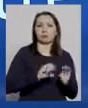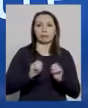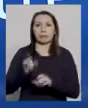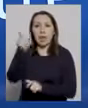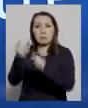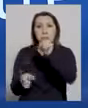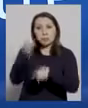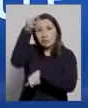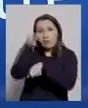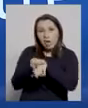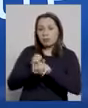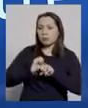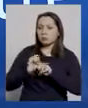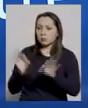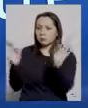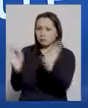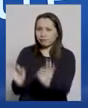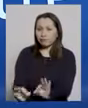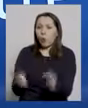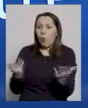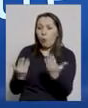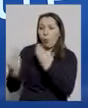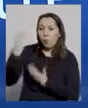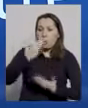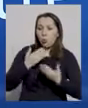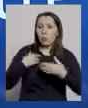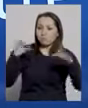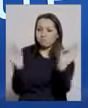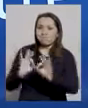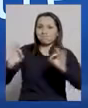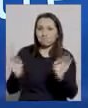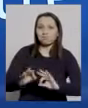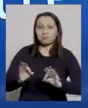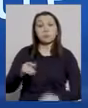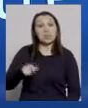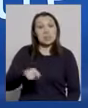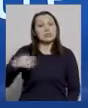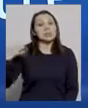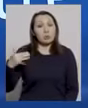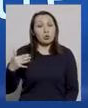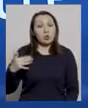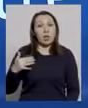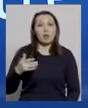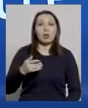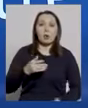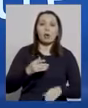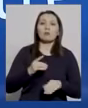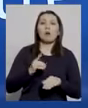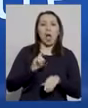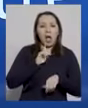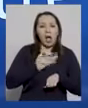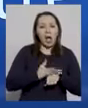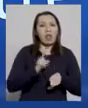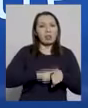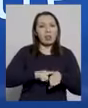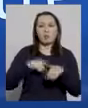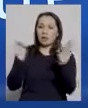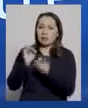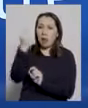los pacientes en las medidas de prevención, realmente darnos el tiempo de